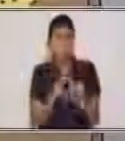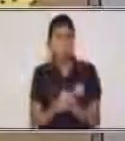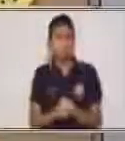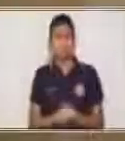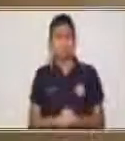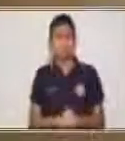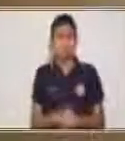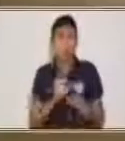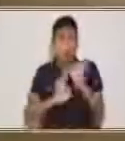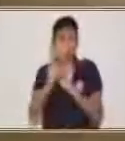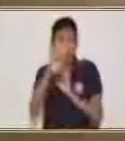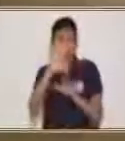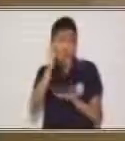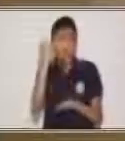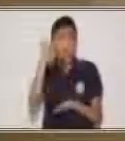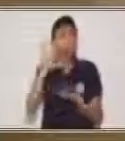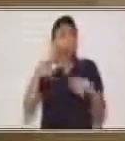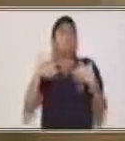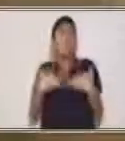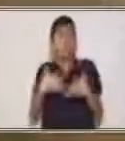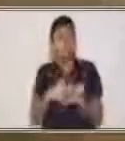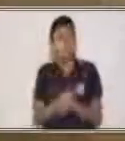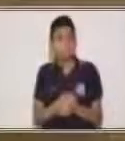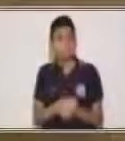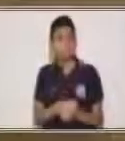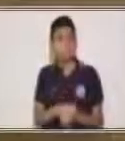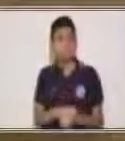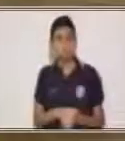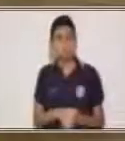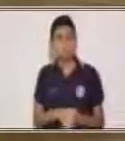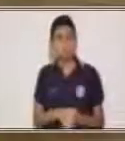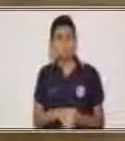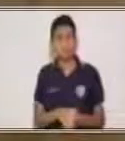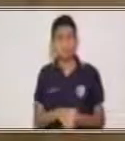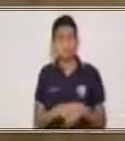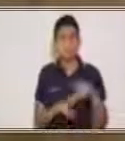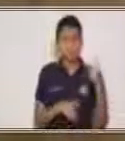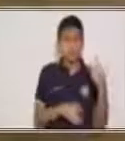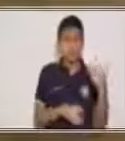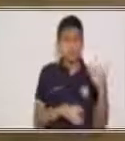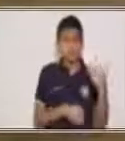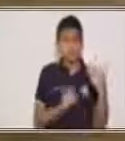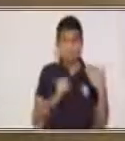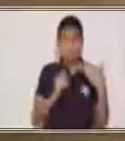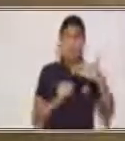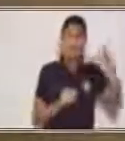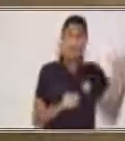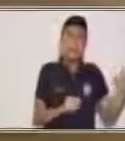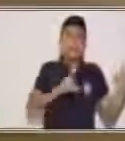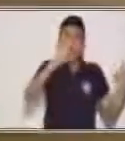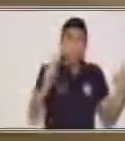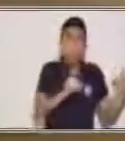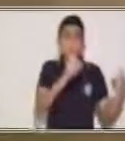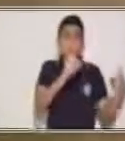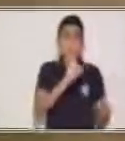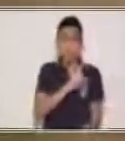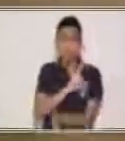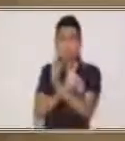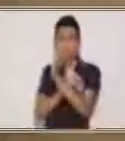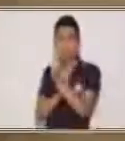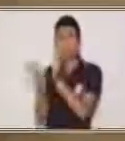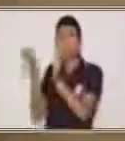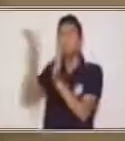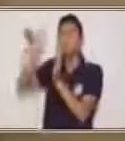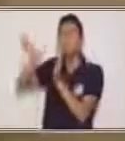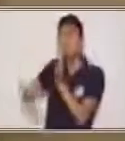tengas más ideas de qué vamos a hablar. Y por último terminaremos la lectura y escribiremos, creo que mi texto se trataba